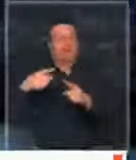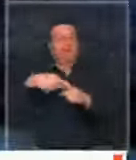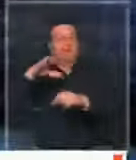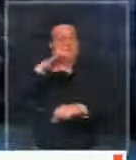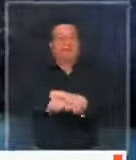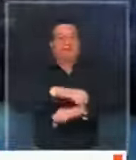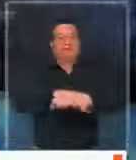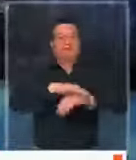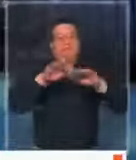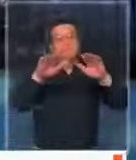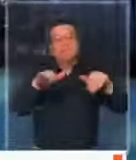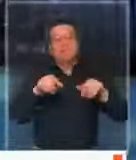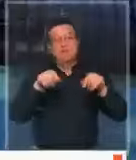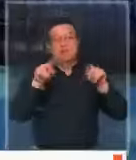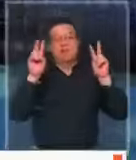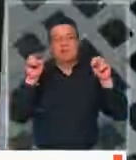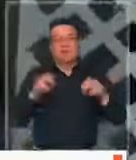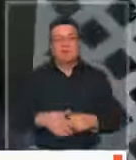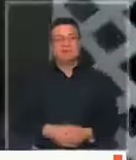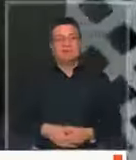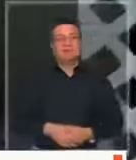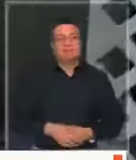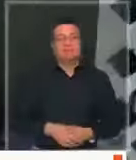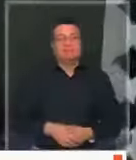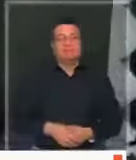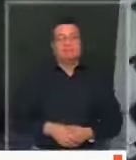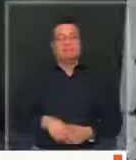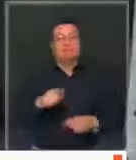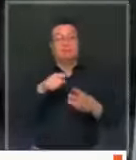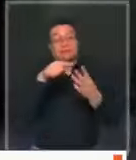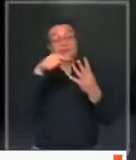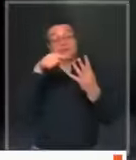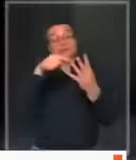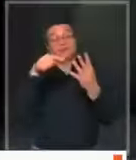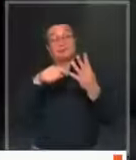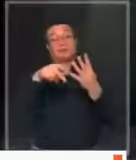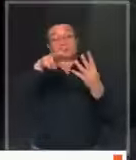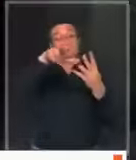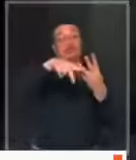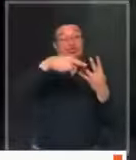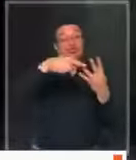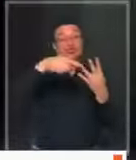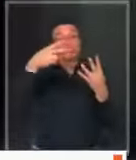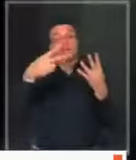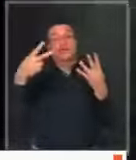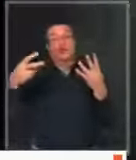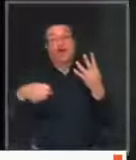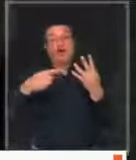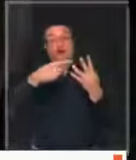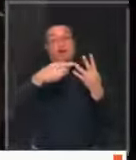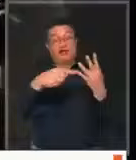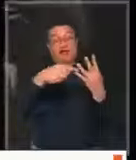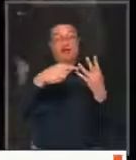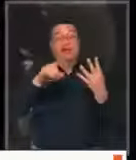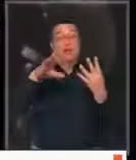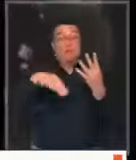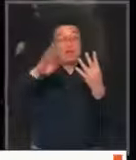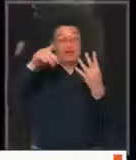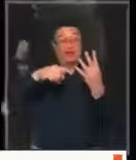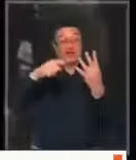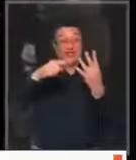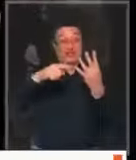el mismo delito. De los otros dos detenidos, de 18 y 22 años de edad, solo el mayor